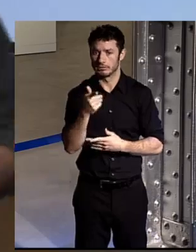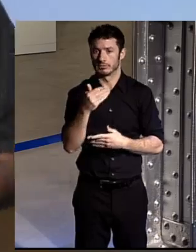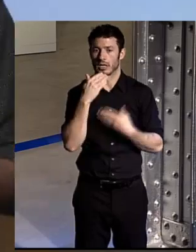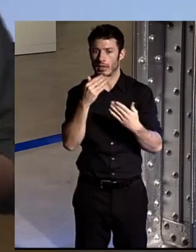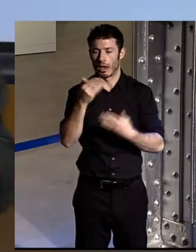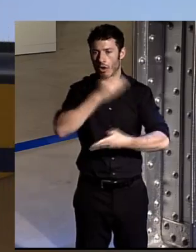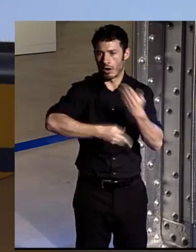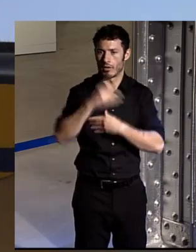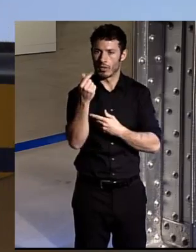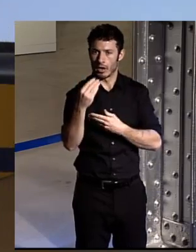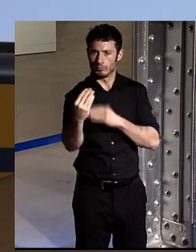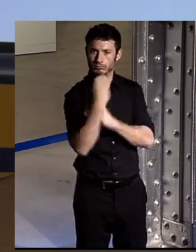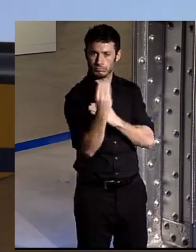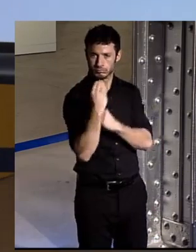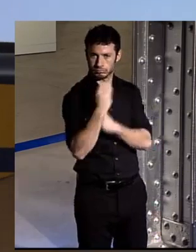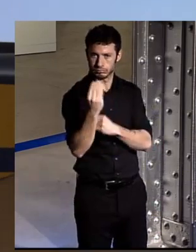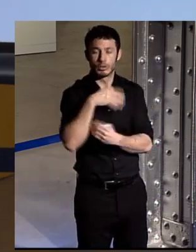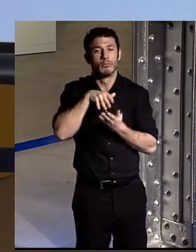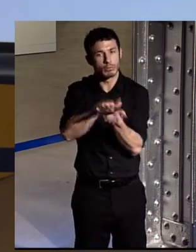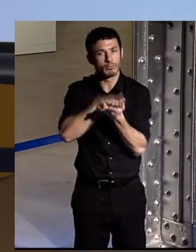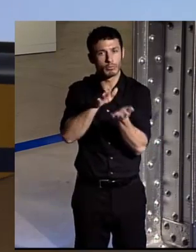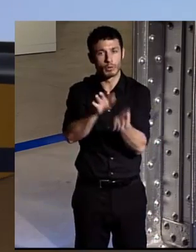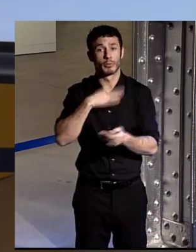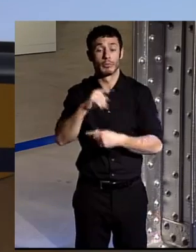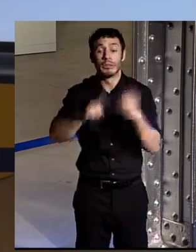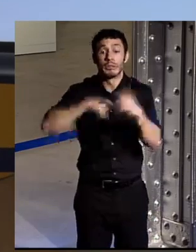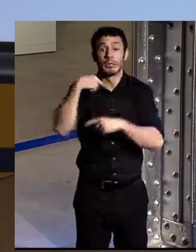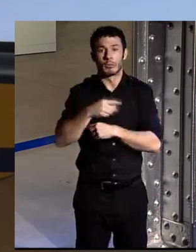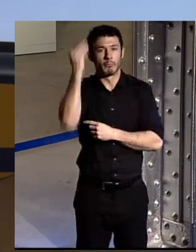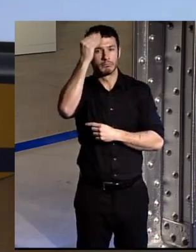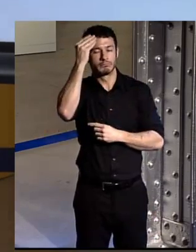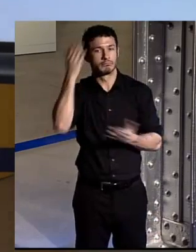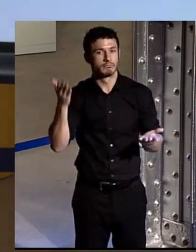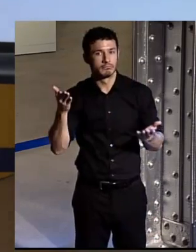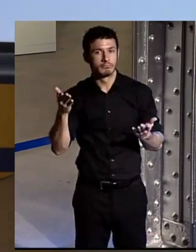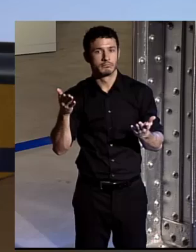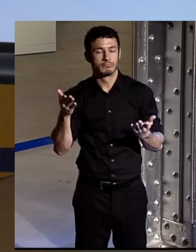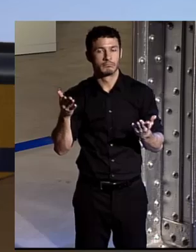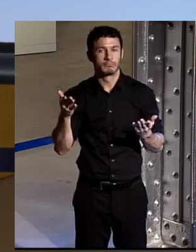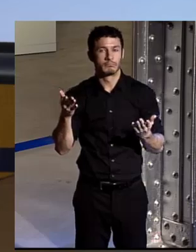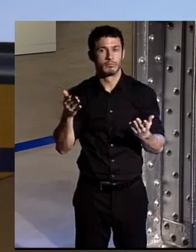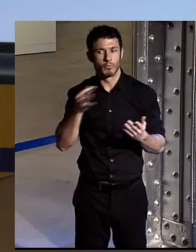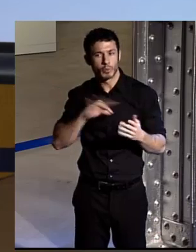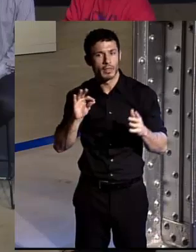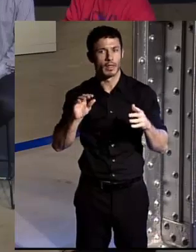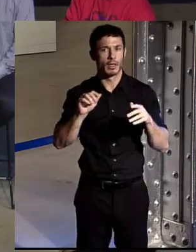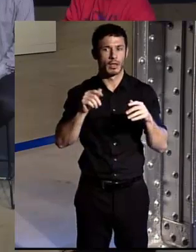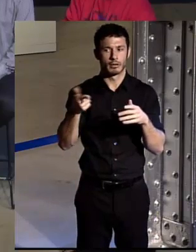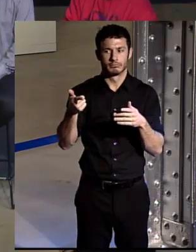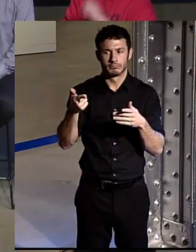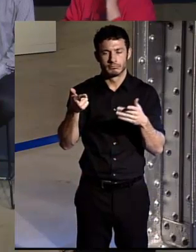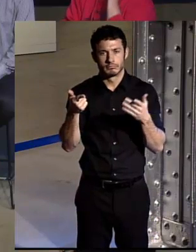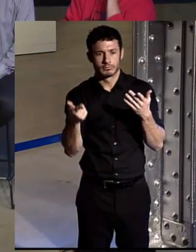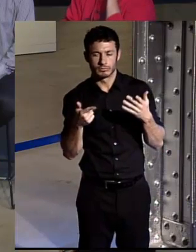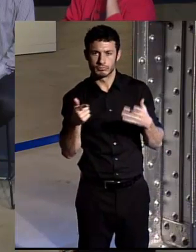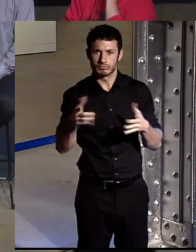crowdfunding. Y después de aquello empezamos a pensar que quizá había una manera de canalizar todas